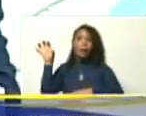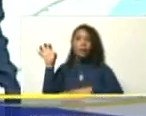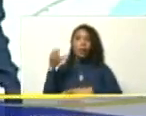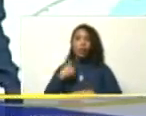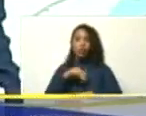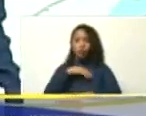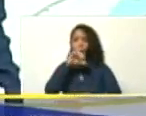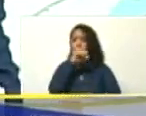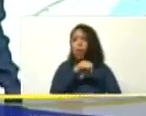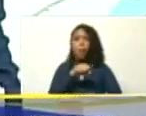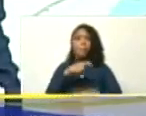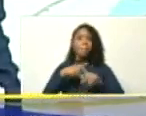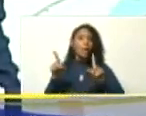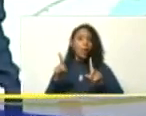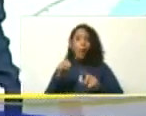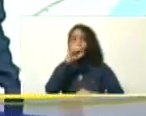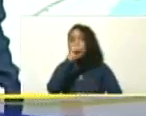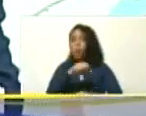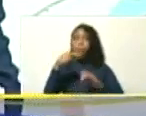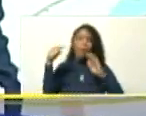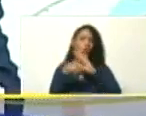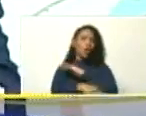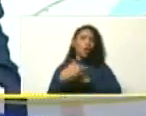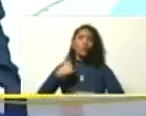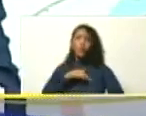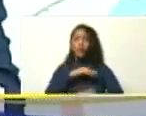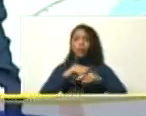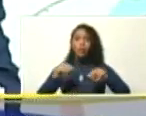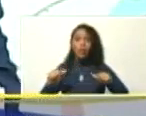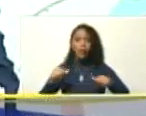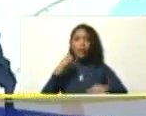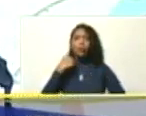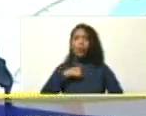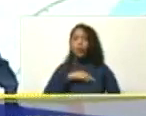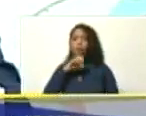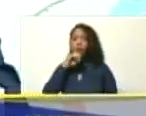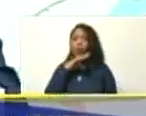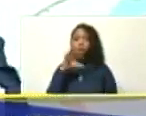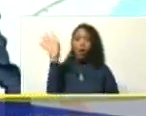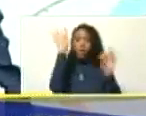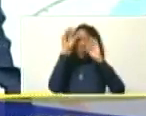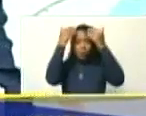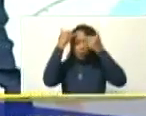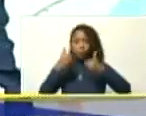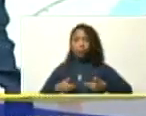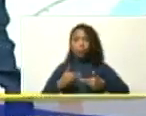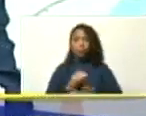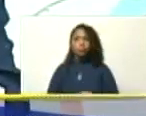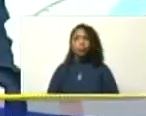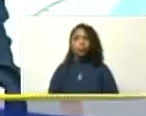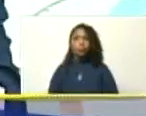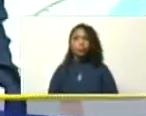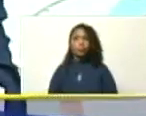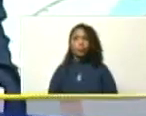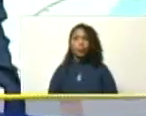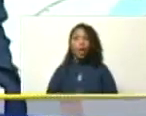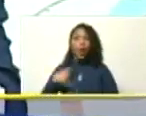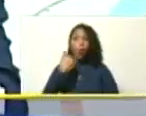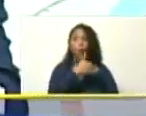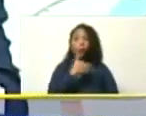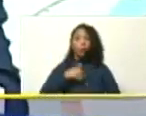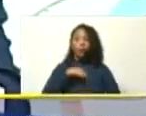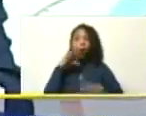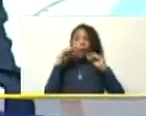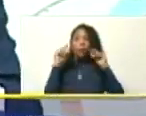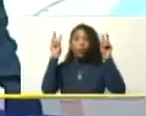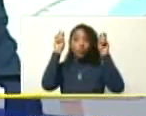amamos. Pero amamos profundamente nuestras tierras, nuestra historia, nuestra forma de ser. Y cuando nosotros hablamos de